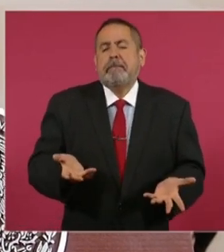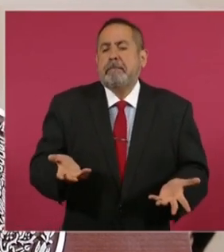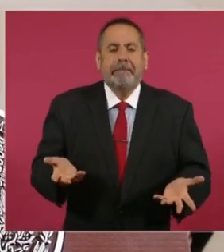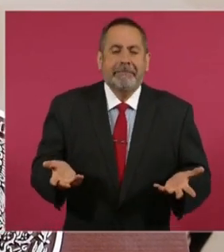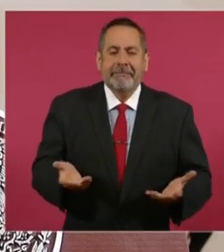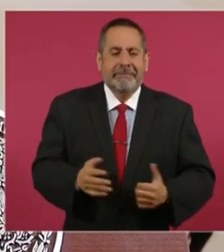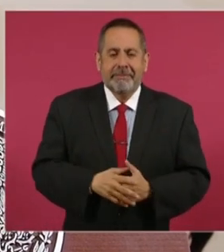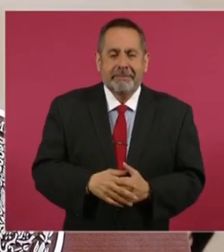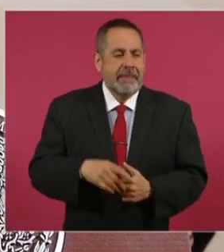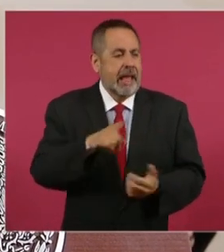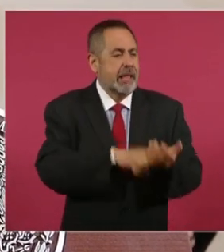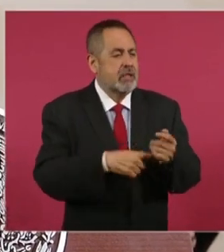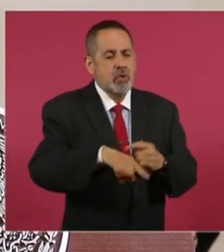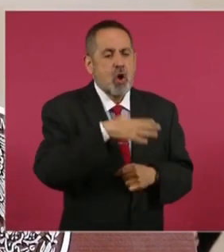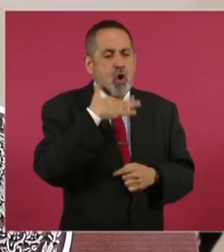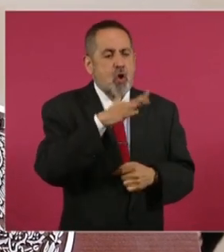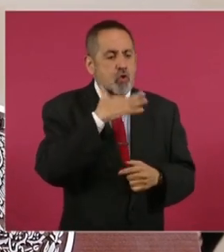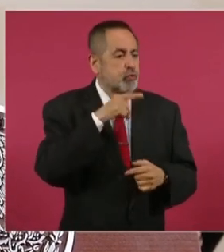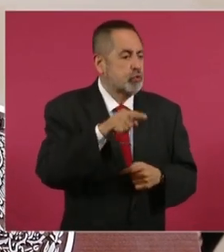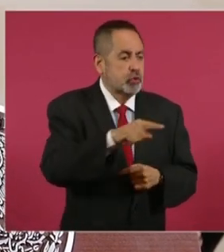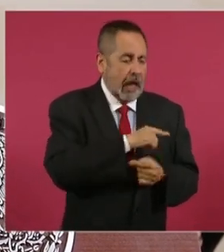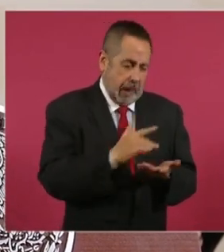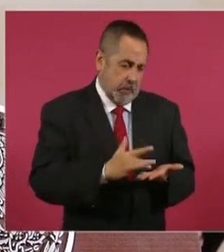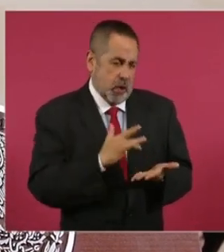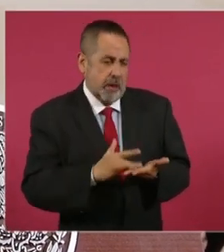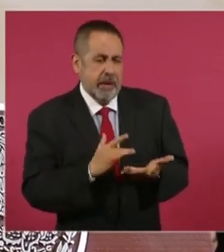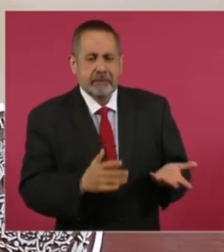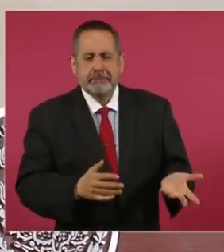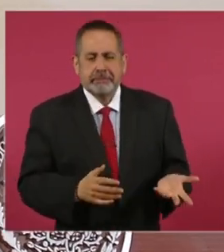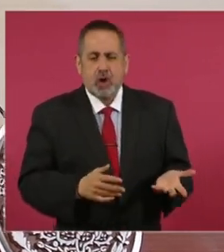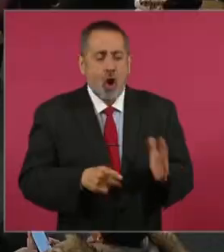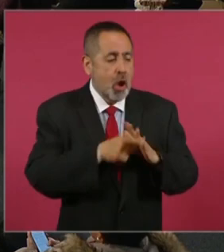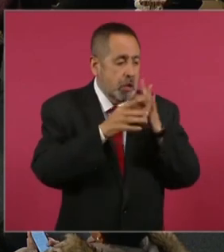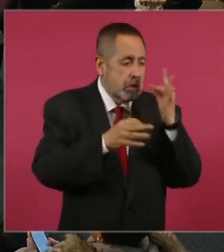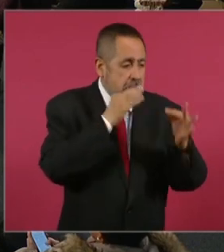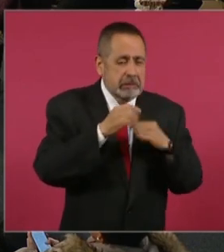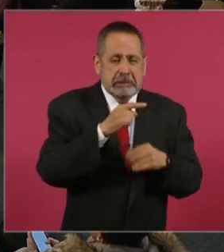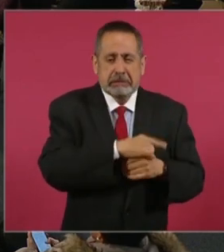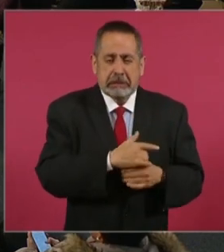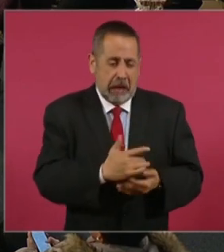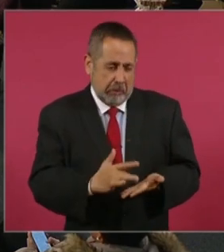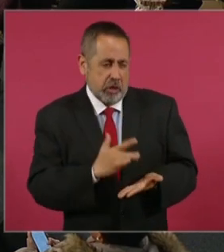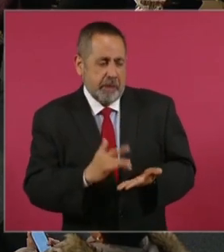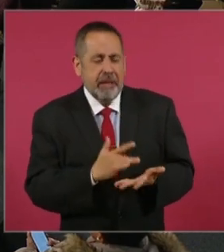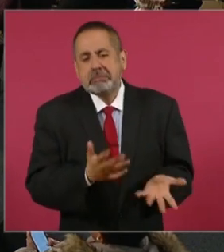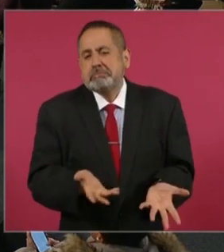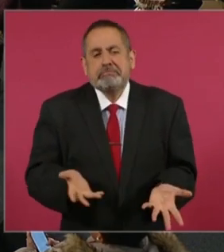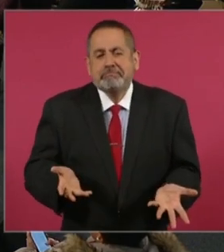en los corruptos o en los medios de manipulación.